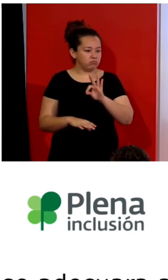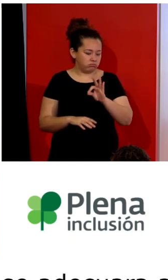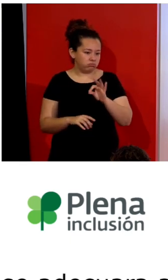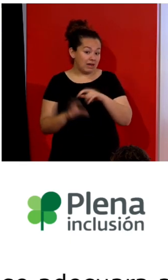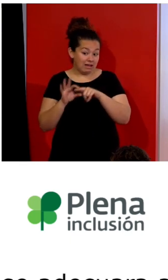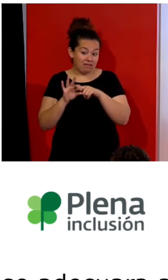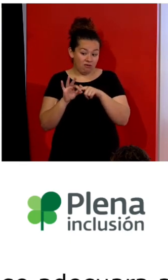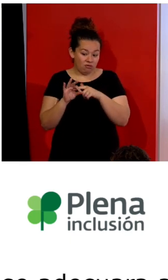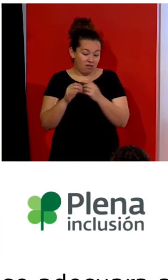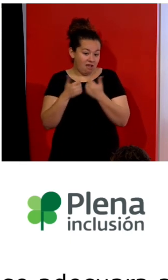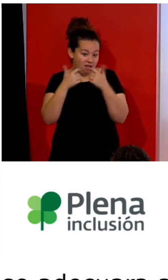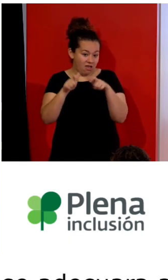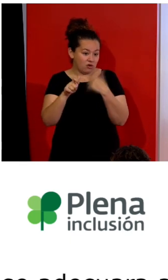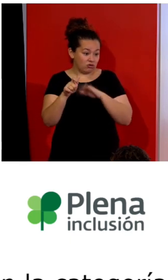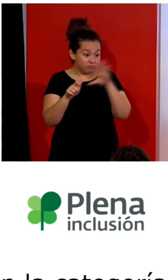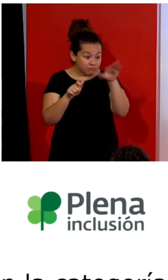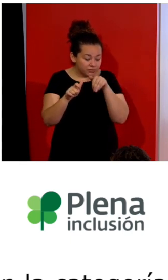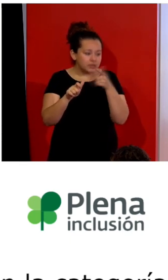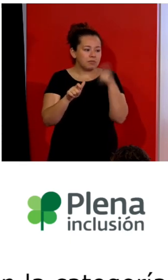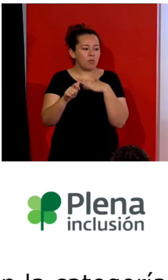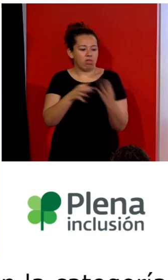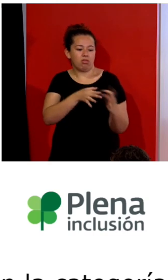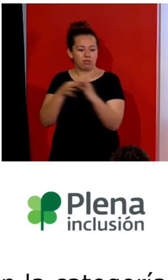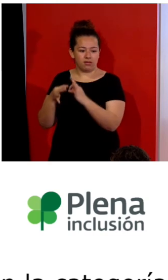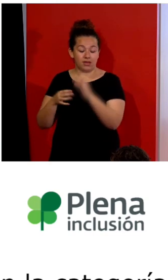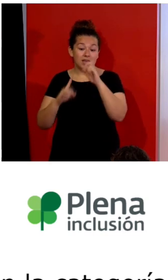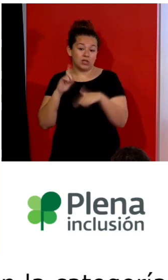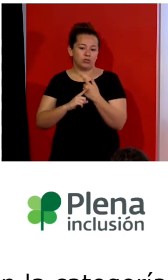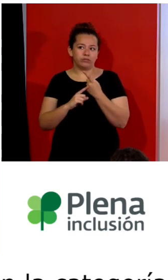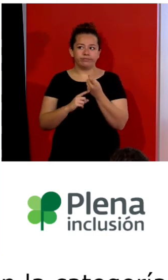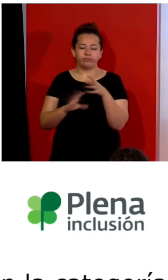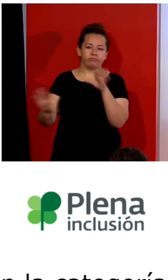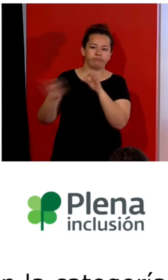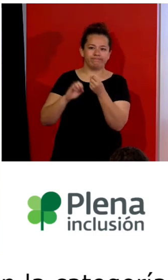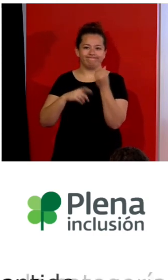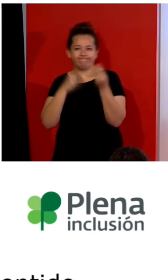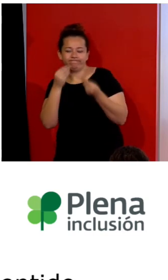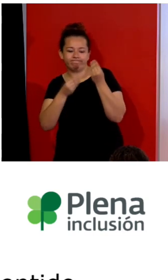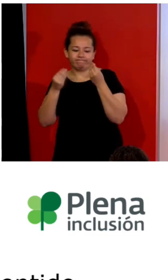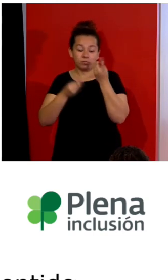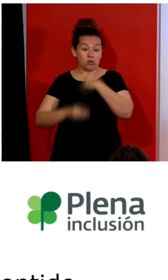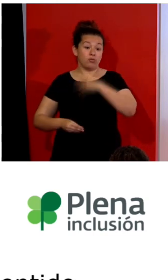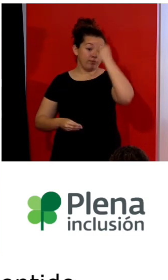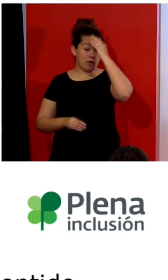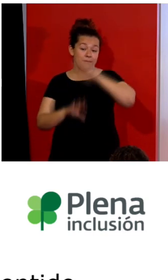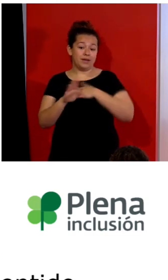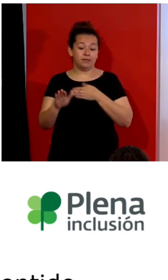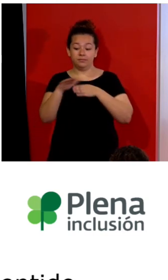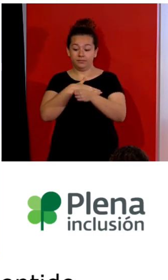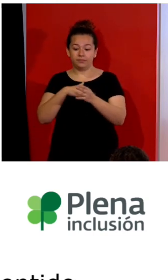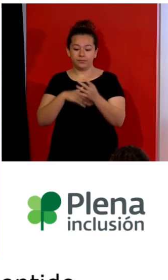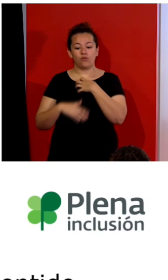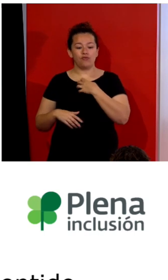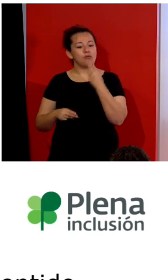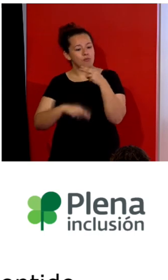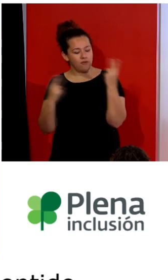convocar. Y en ese sentido, después de barajar varias opciones y teniendo en cuenta que para el ingreso a la función